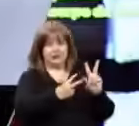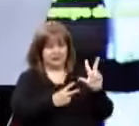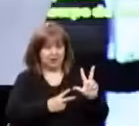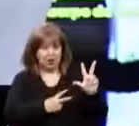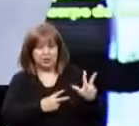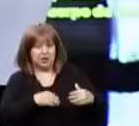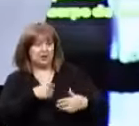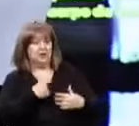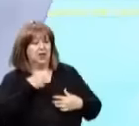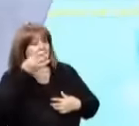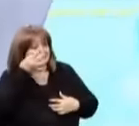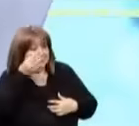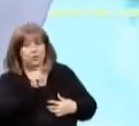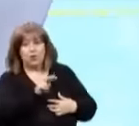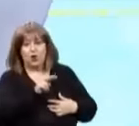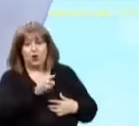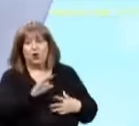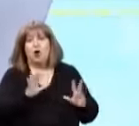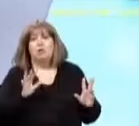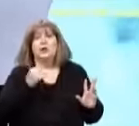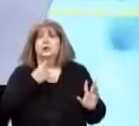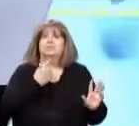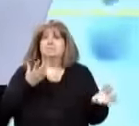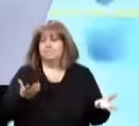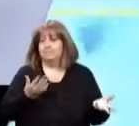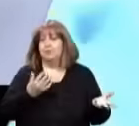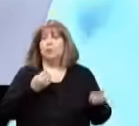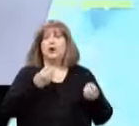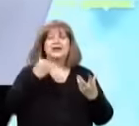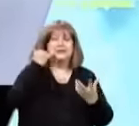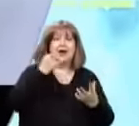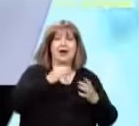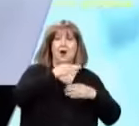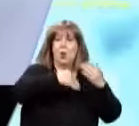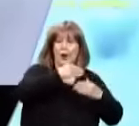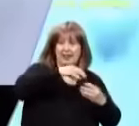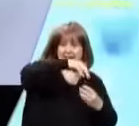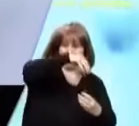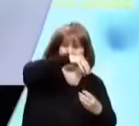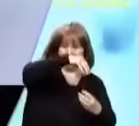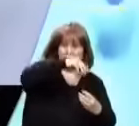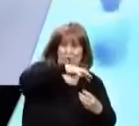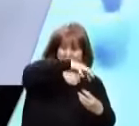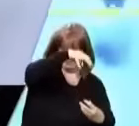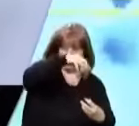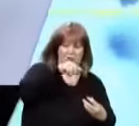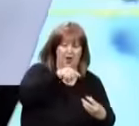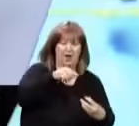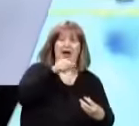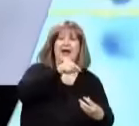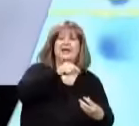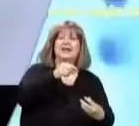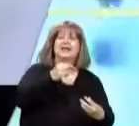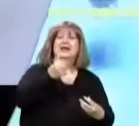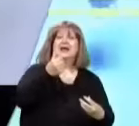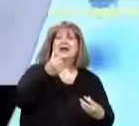de violación, ¿no? Sobre todo por esto que yo les decía, que se encontró muestras genéticas que coinciden con el ADN de la